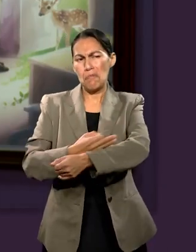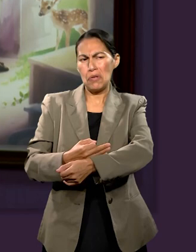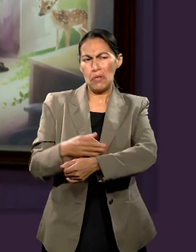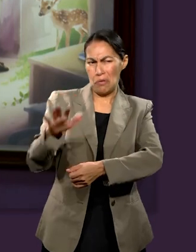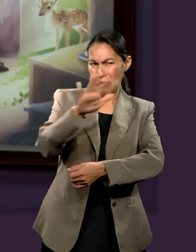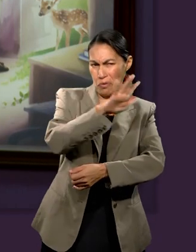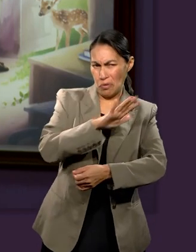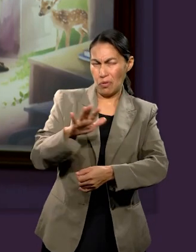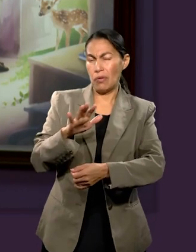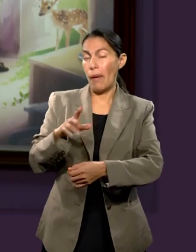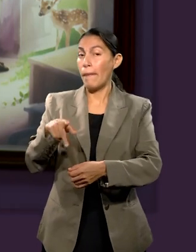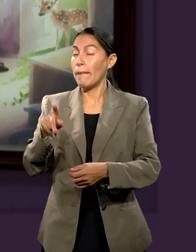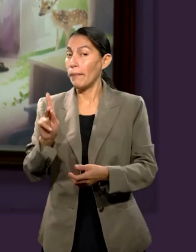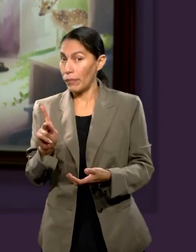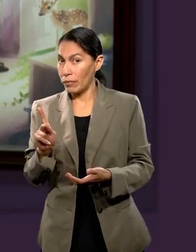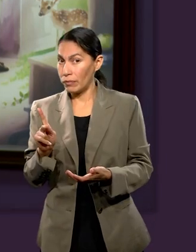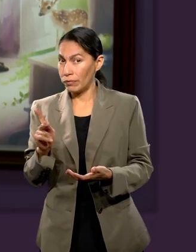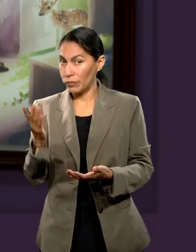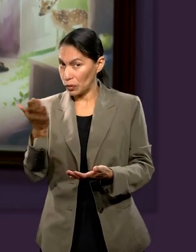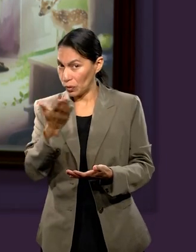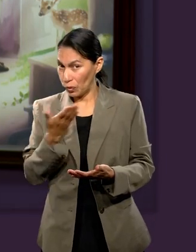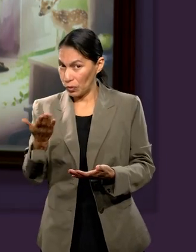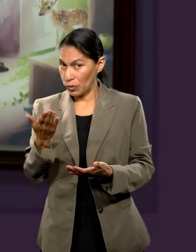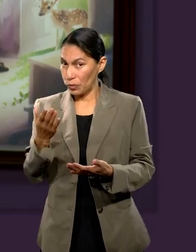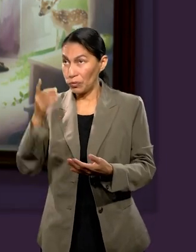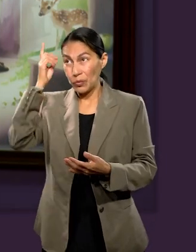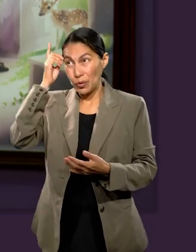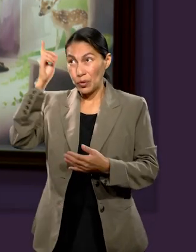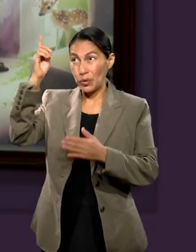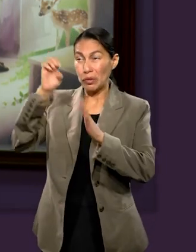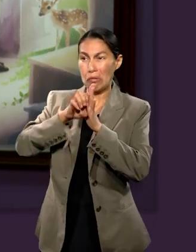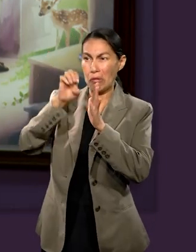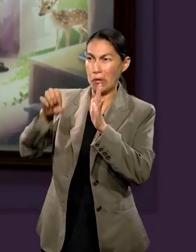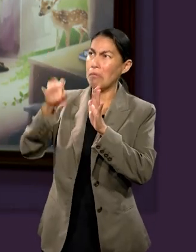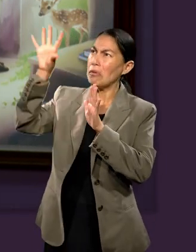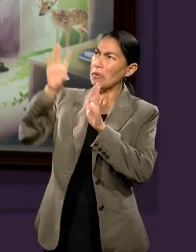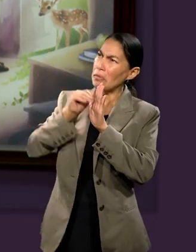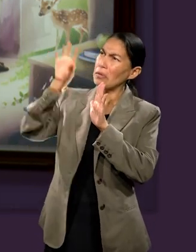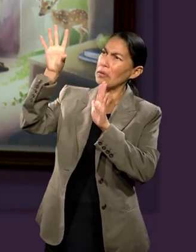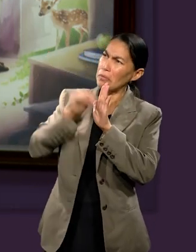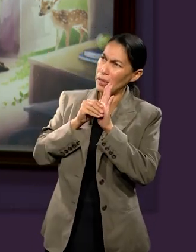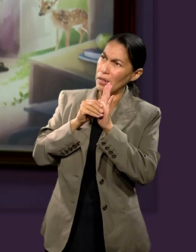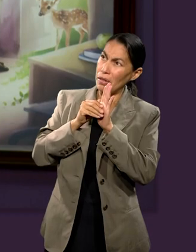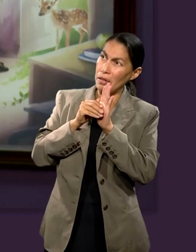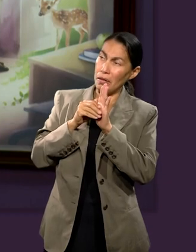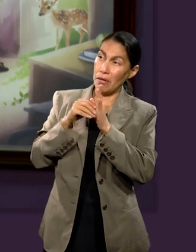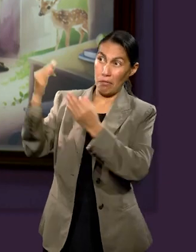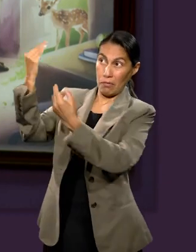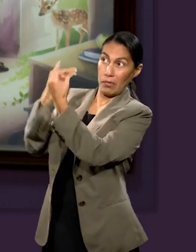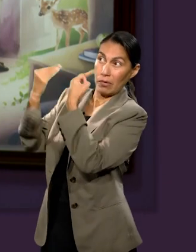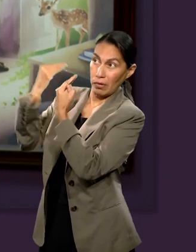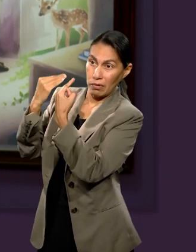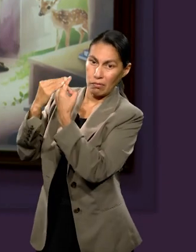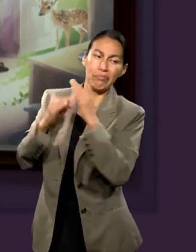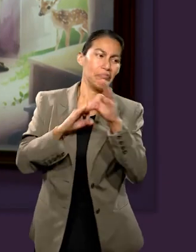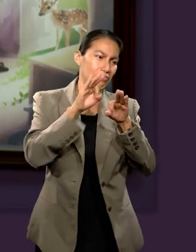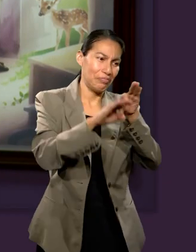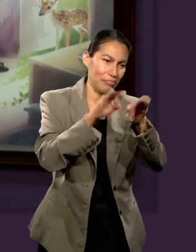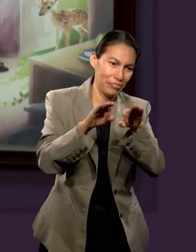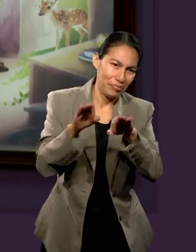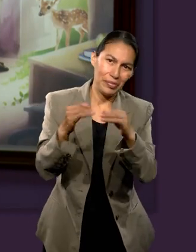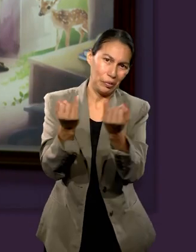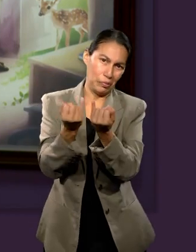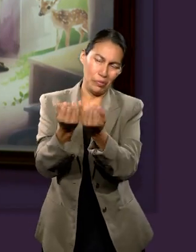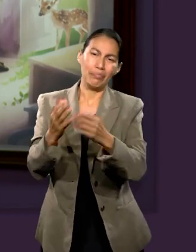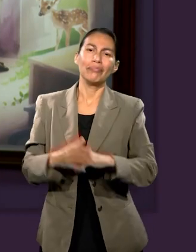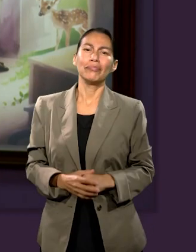mismo que hacemos una gran familia pero pues que debemos de poner a Dios como ejemplo para poder tratar a los demás de la